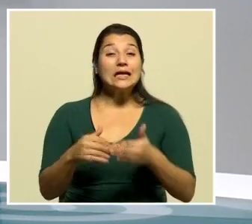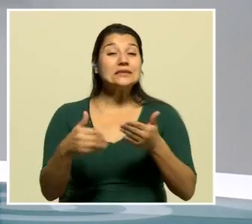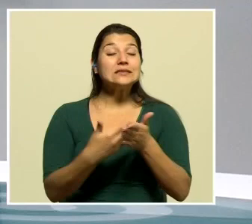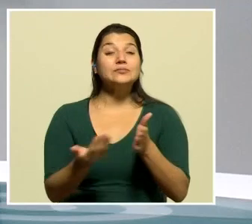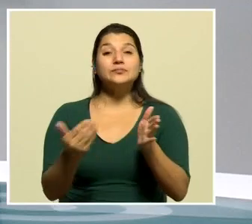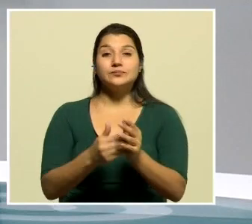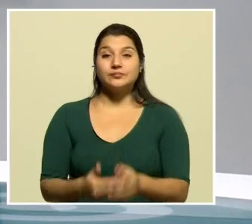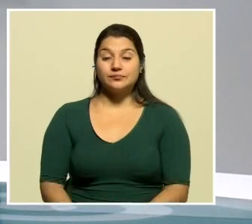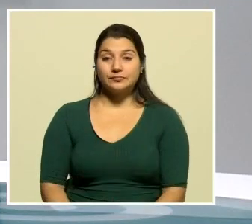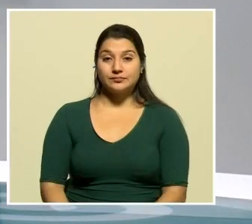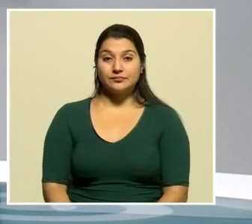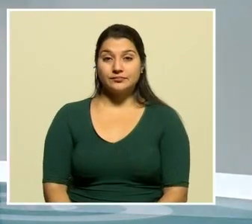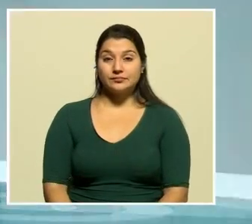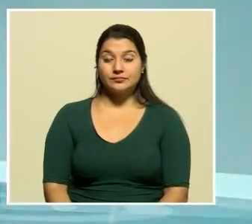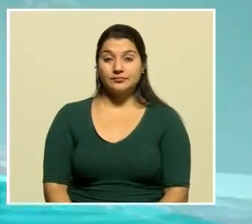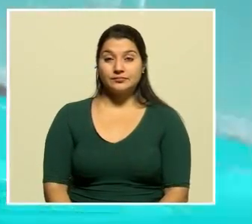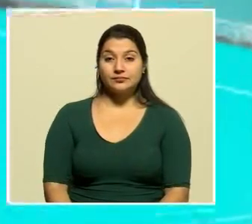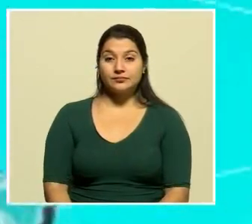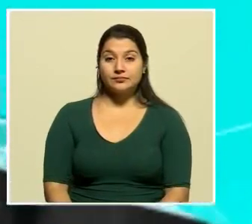regresamos.